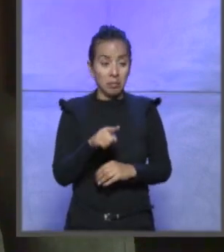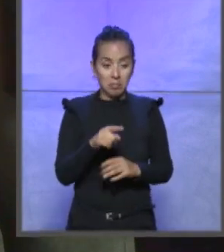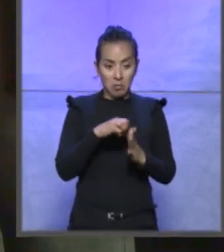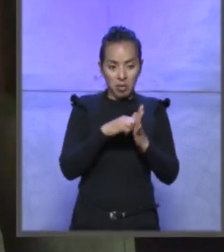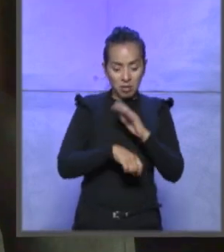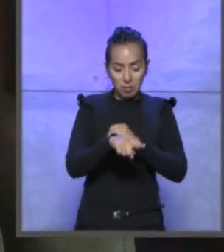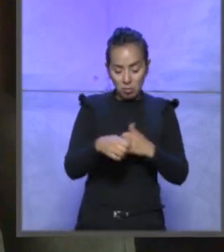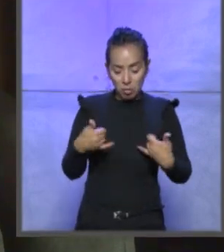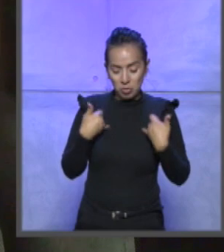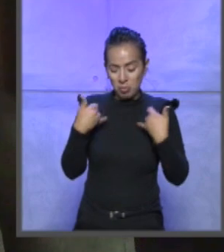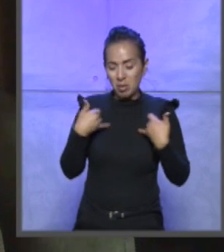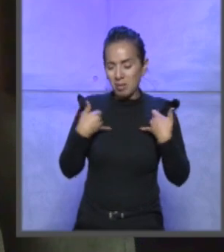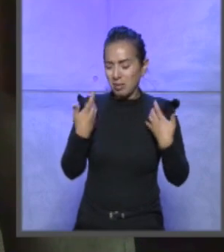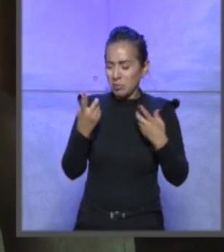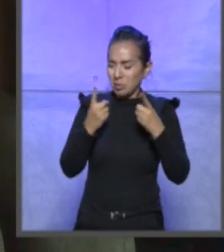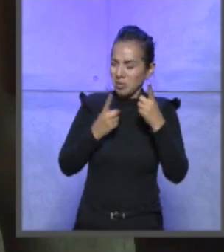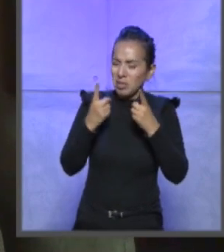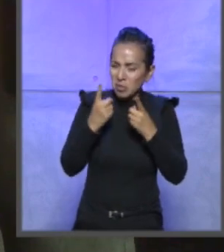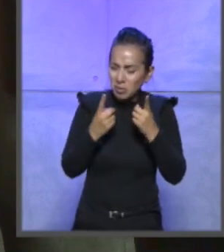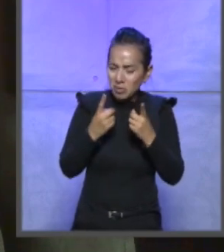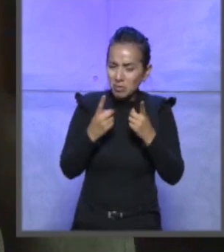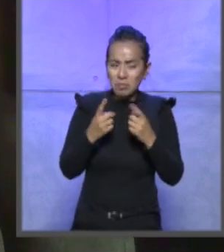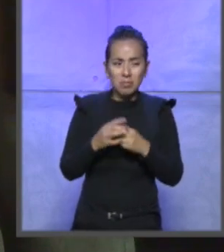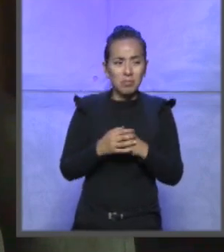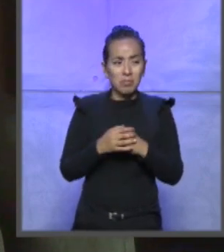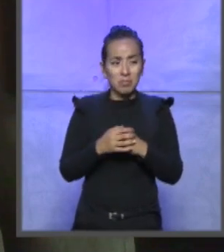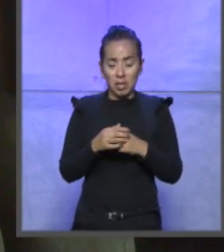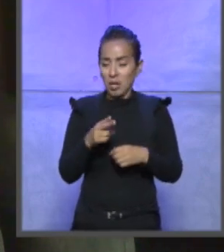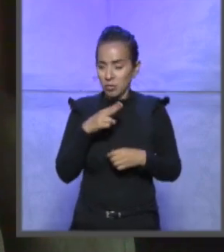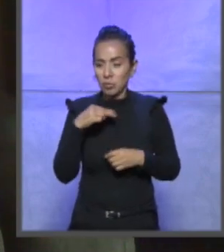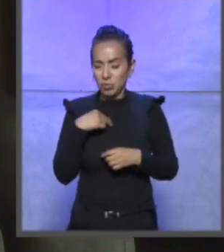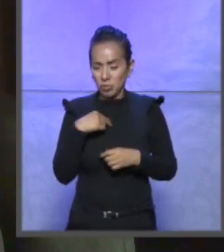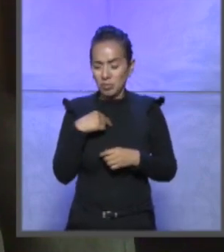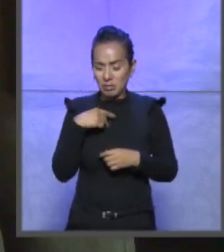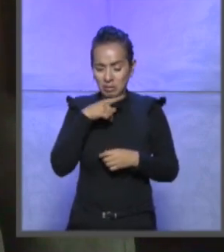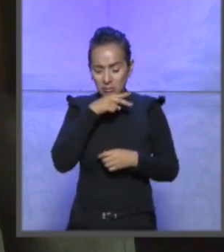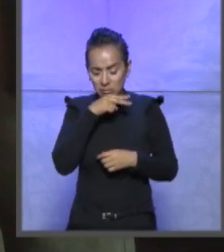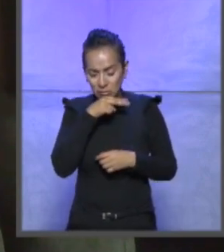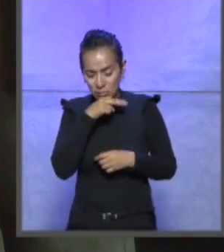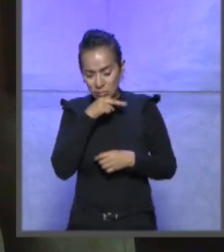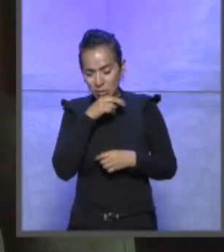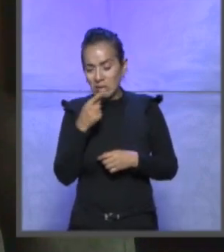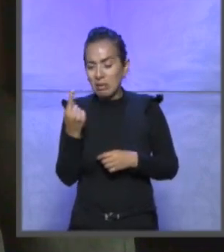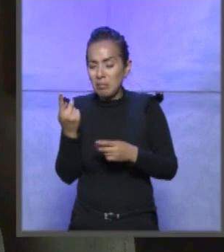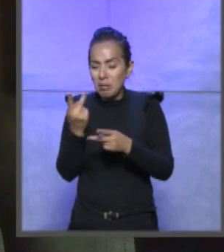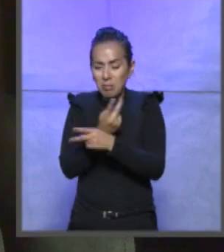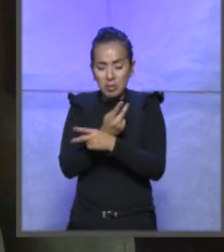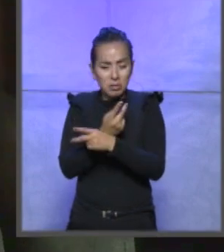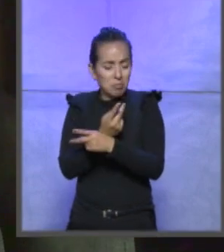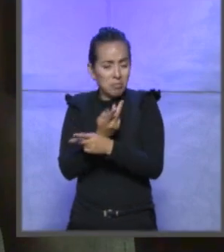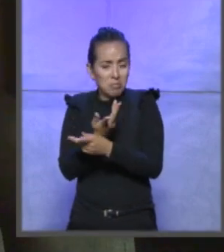una inquietud bastante notable en la cuestión ambiental. A nosotros nos preocupa lo que podrá